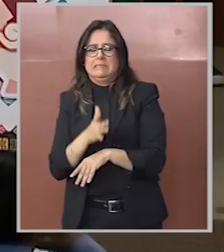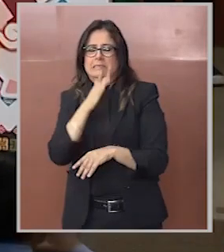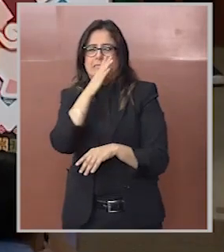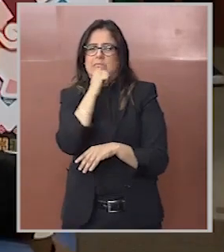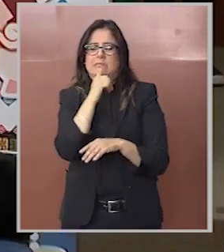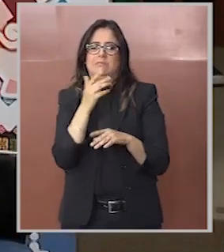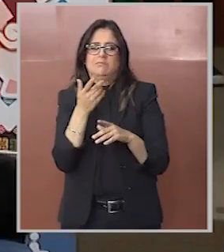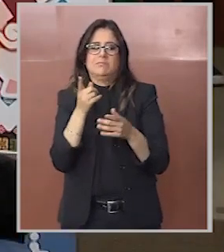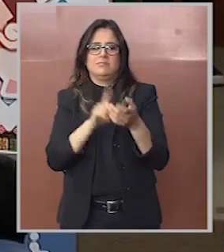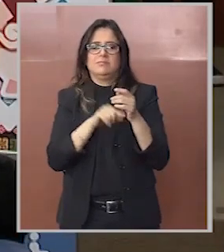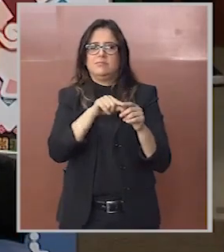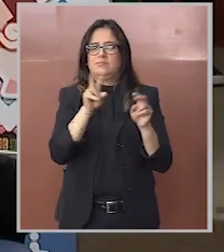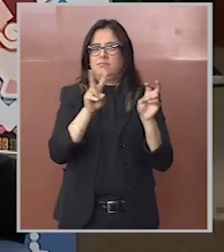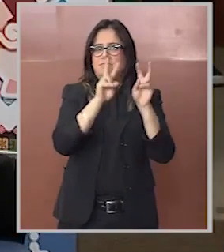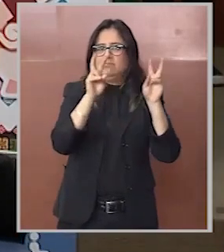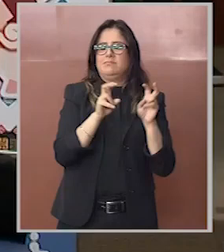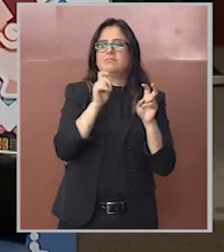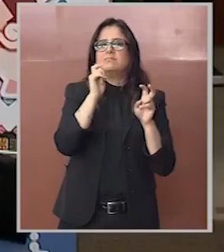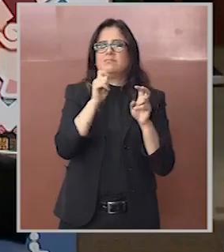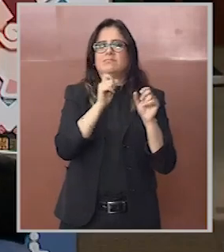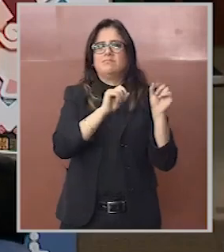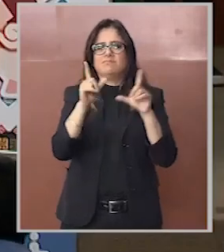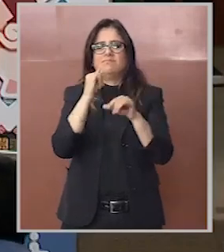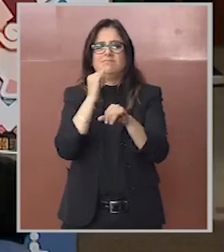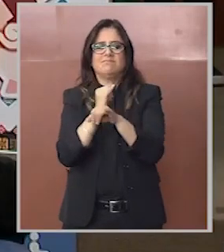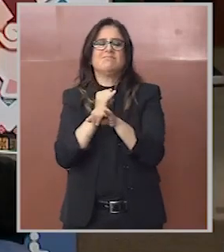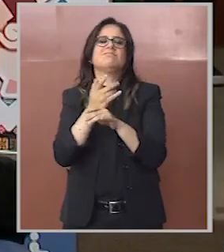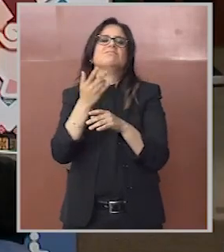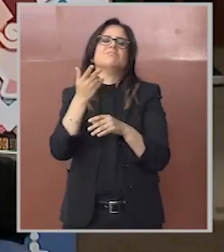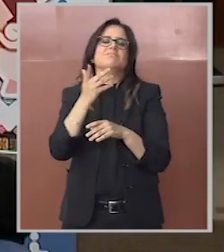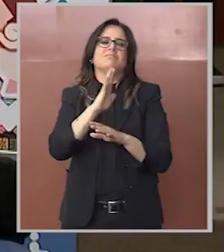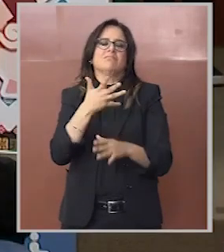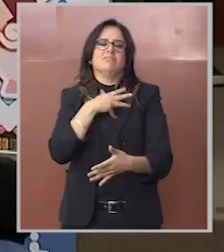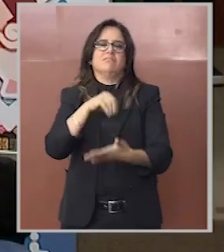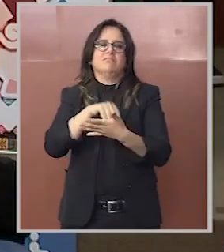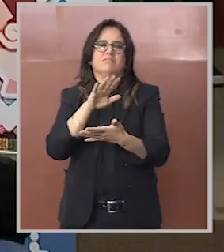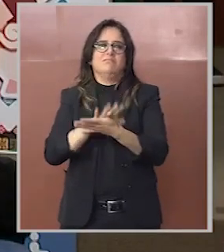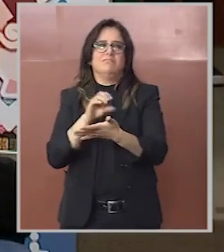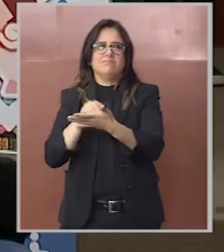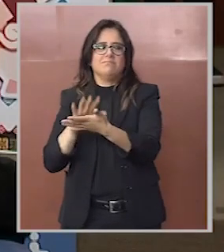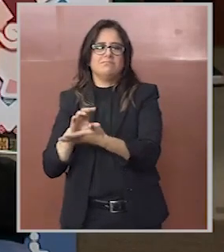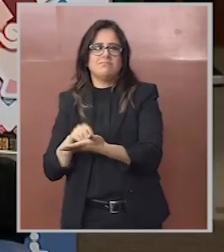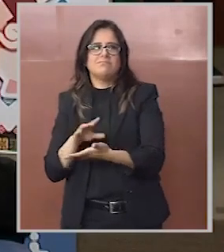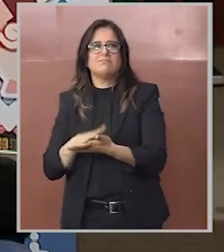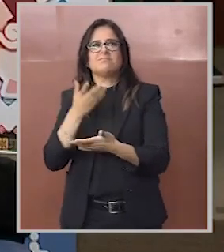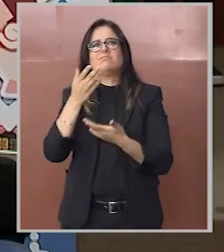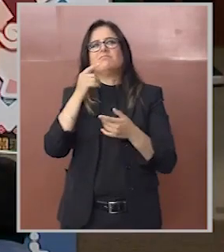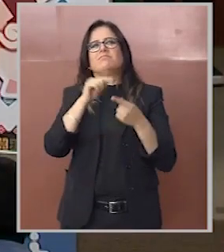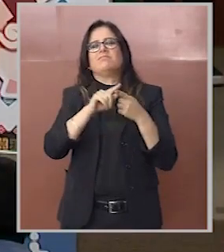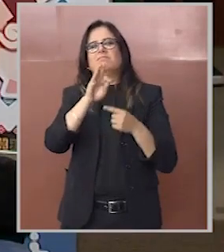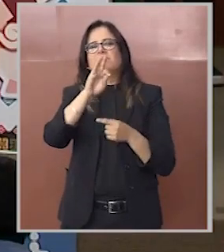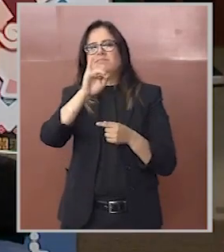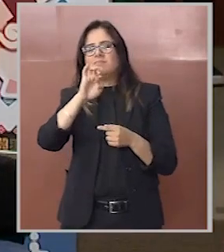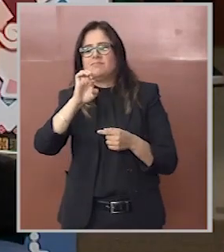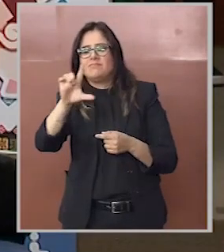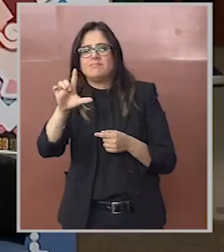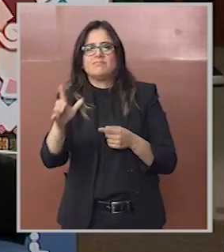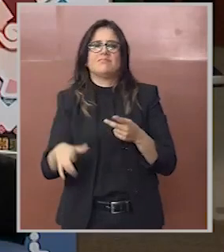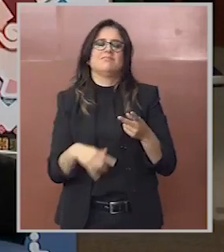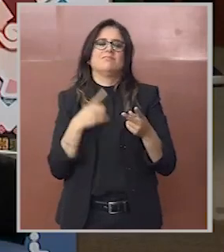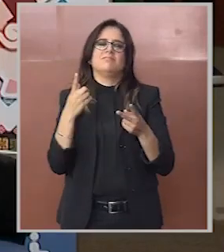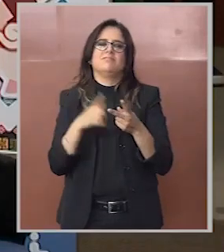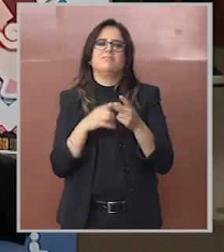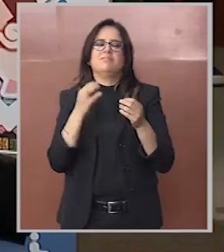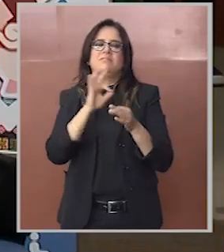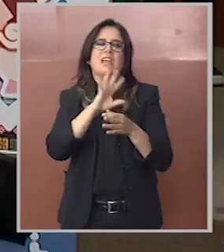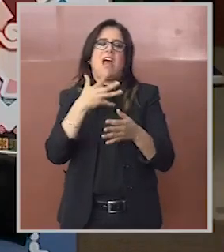un tema electrónico ya hay cosas como preestablecidas pues como la firel O sea que es la firma electrónica no este y cosas